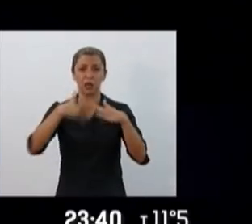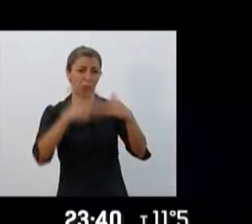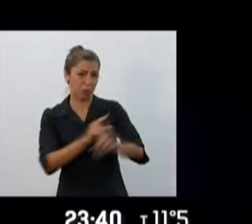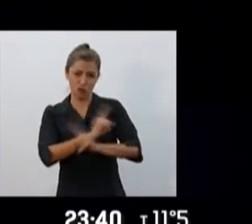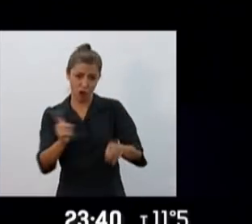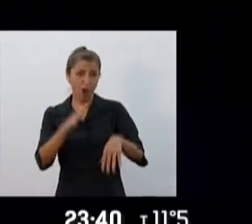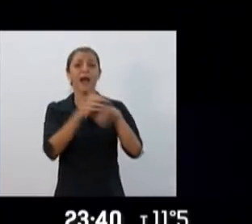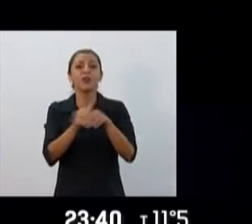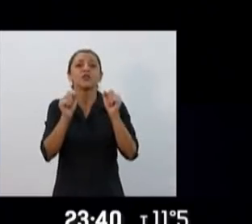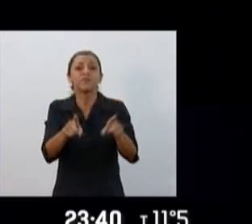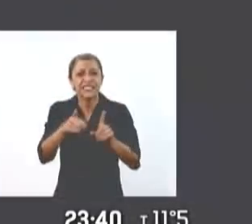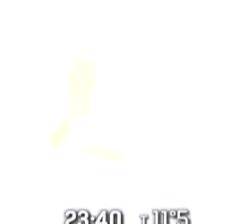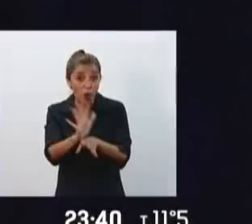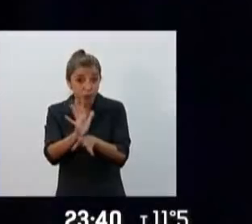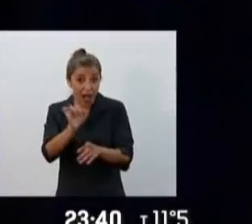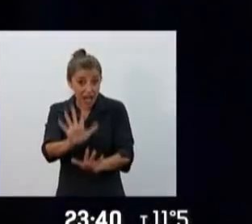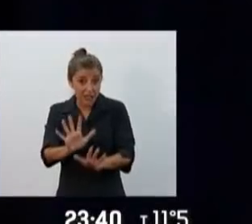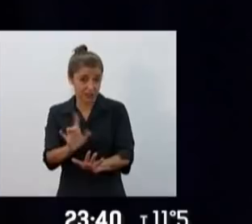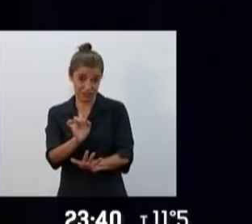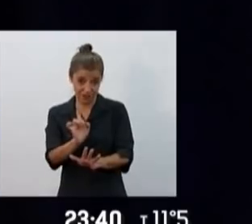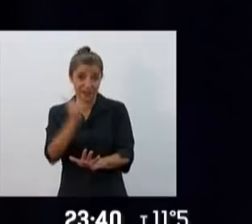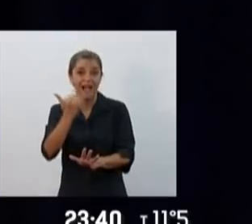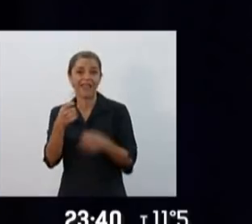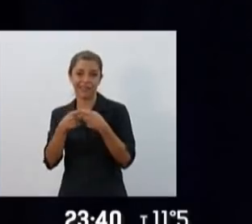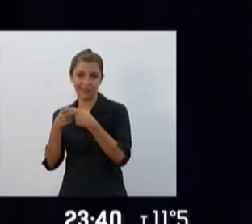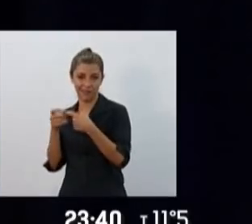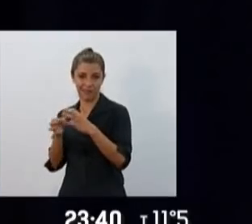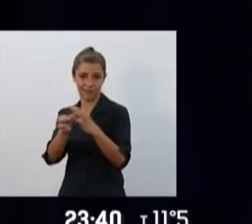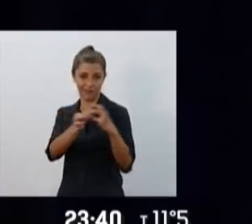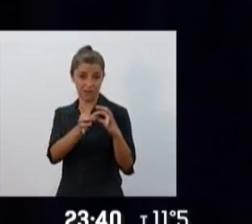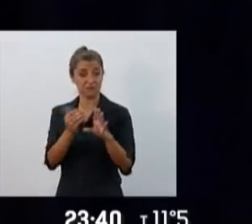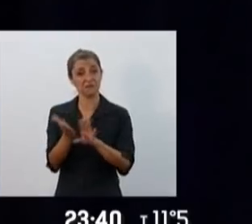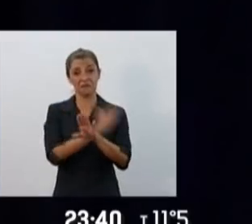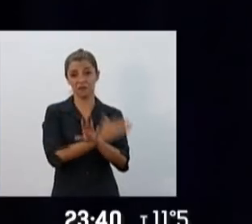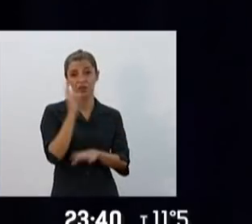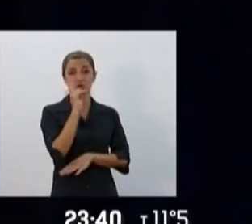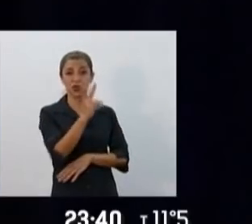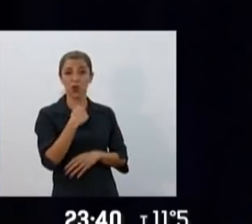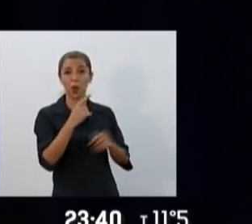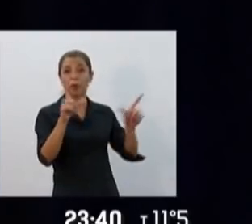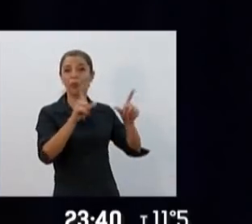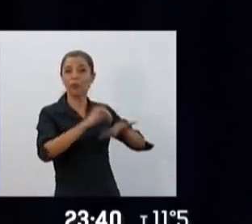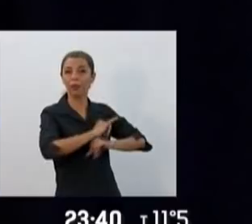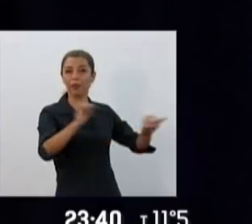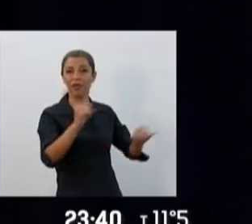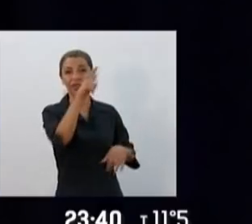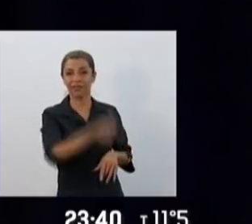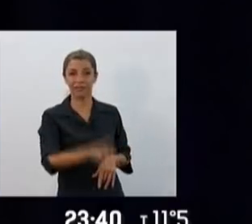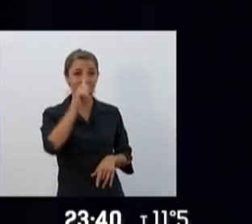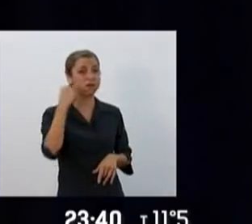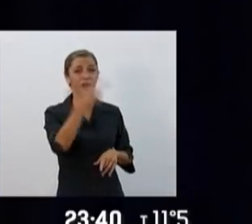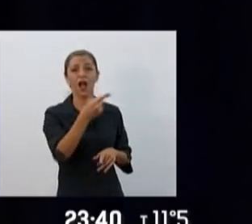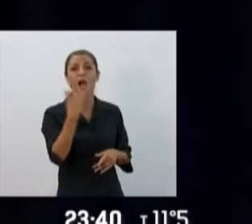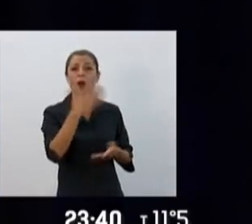presidente. Esa es la única verdad. Por ejemplo, yo veía un spot del candidato Alberto Fernández donde decía que entre los jubilados